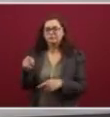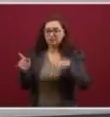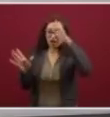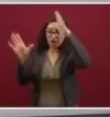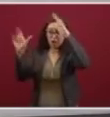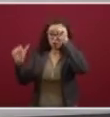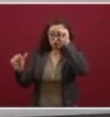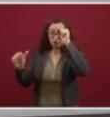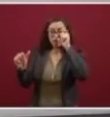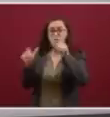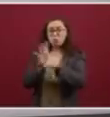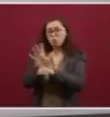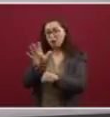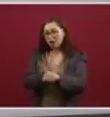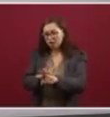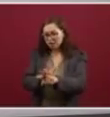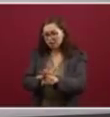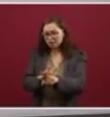compromiso